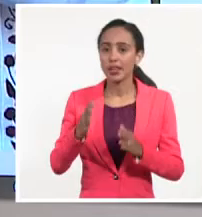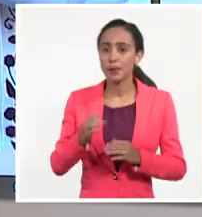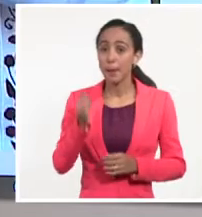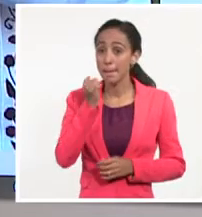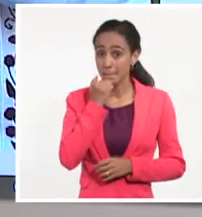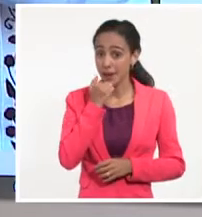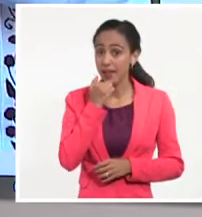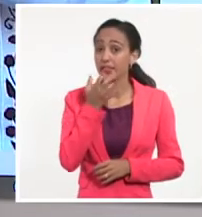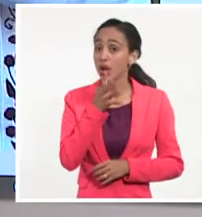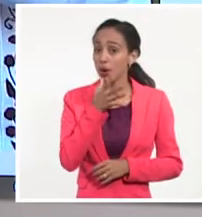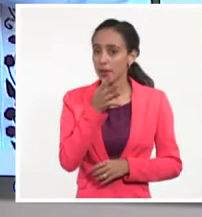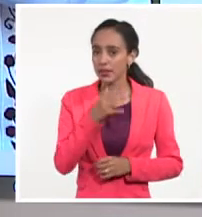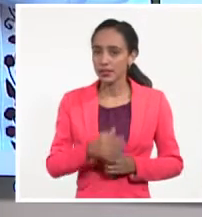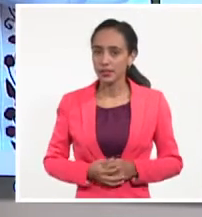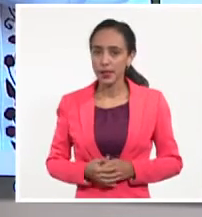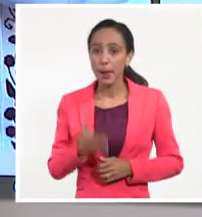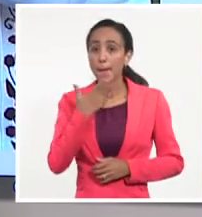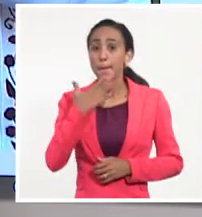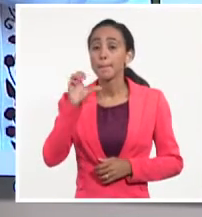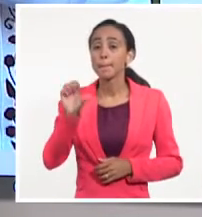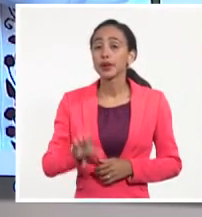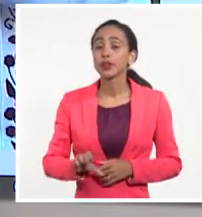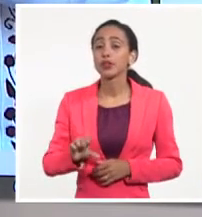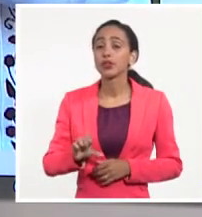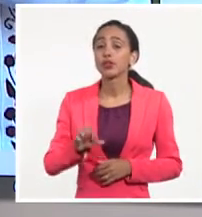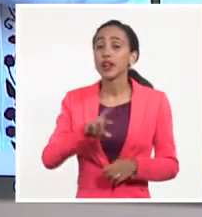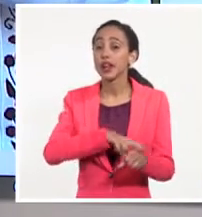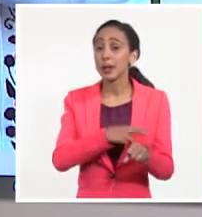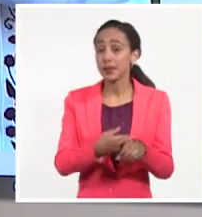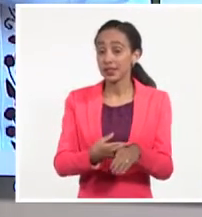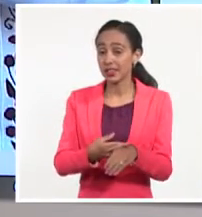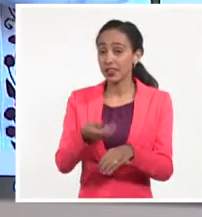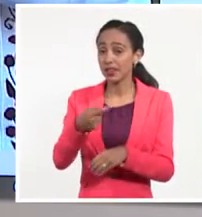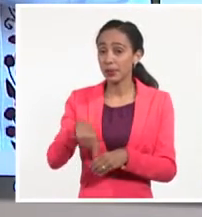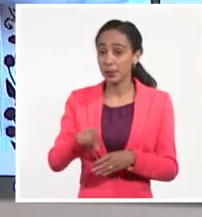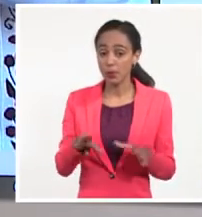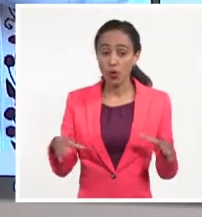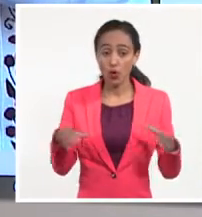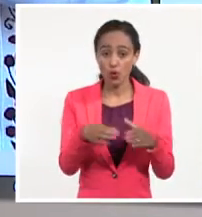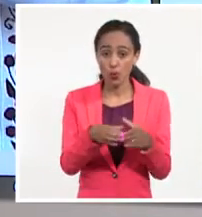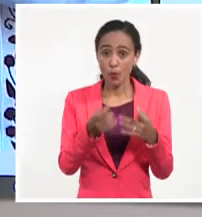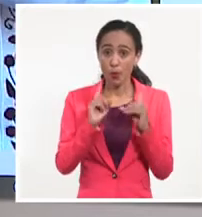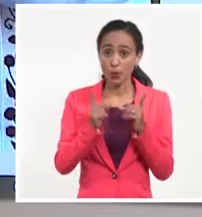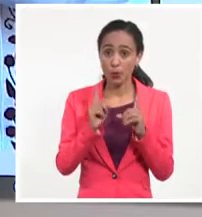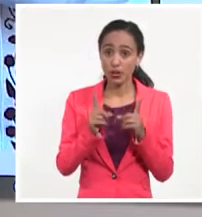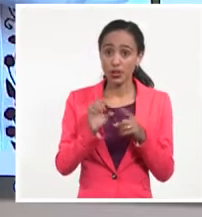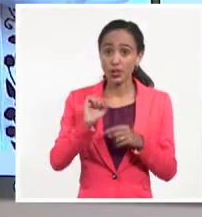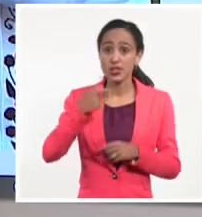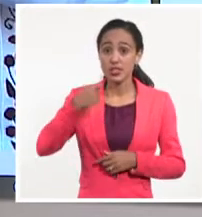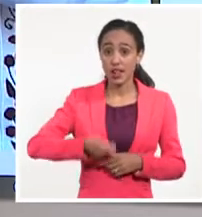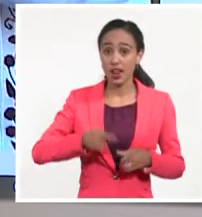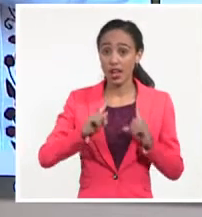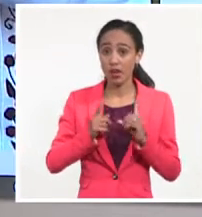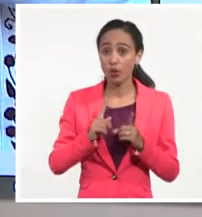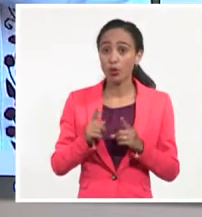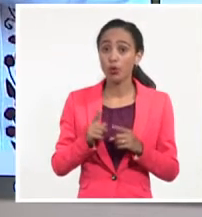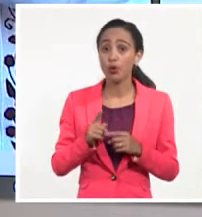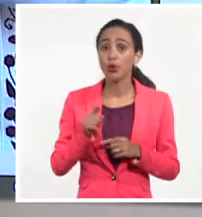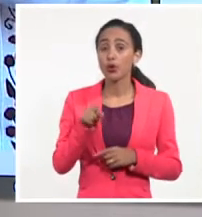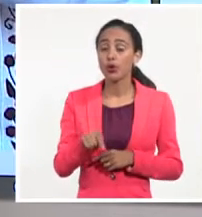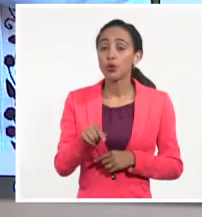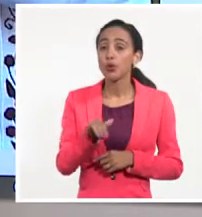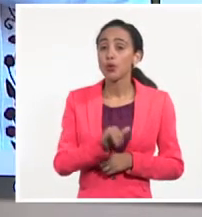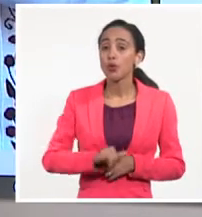indicaban las encuestas y peor, representantes a la Cámara y al Senado profundamente bolsonaristas han